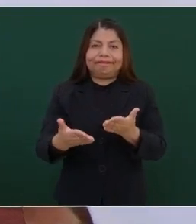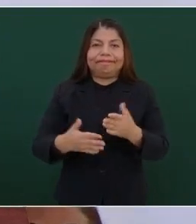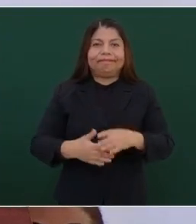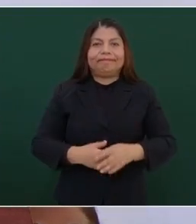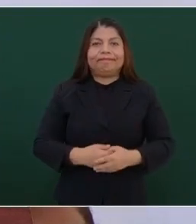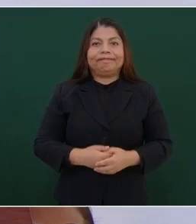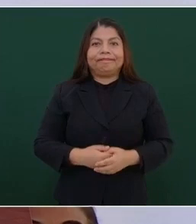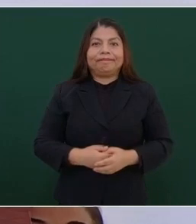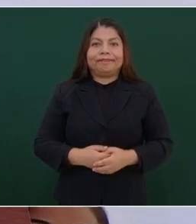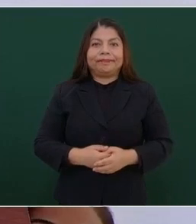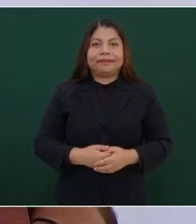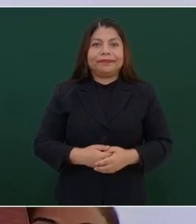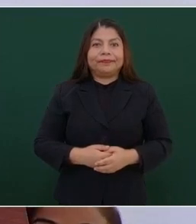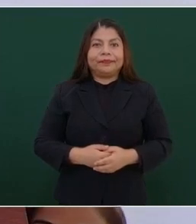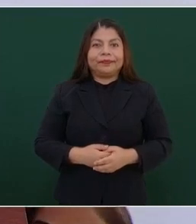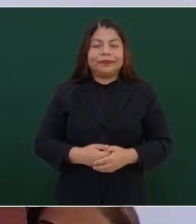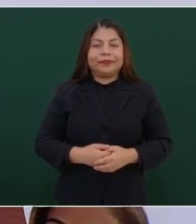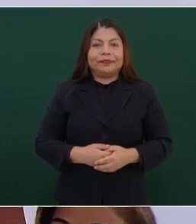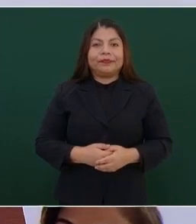Y